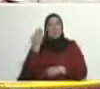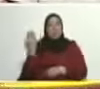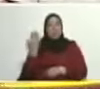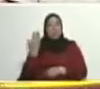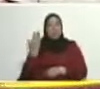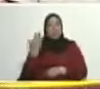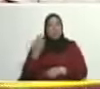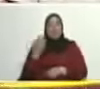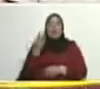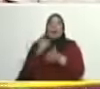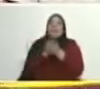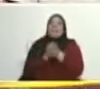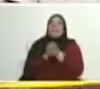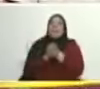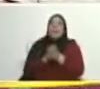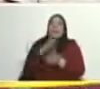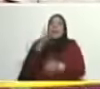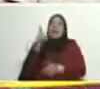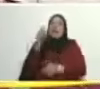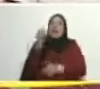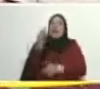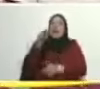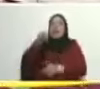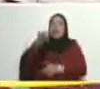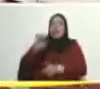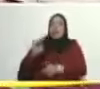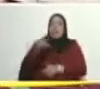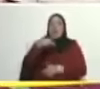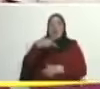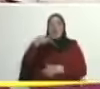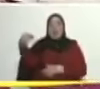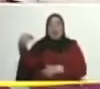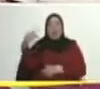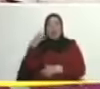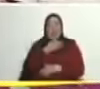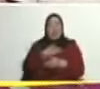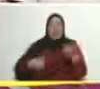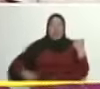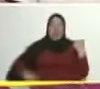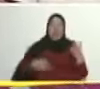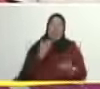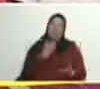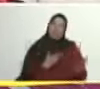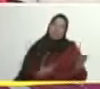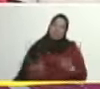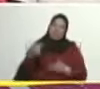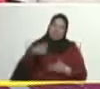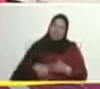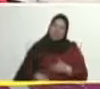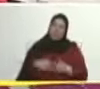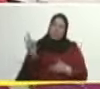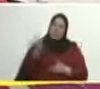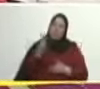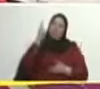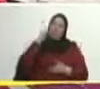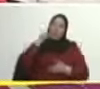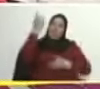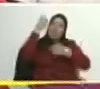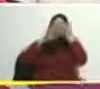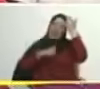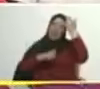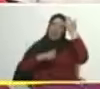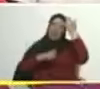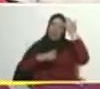Daniel Ortega Saavedra, presidente de Nicaragua. Bienvenido a la tierra de Bolívar y Chávez.